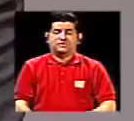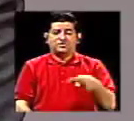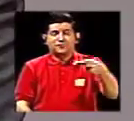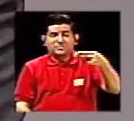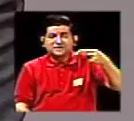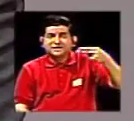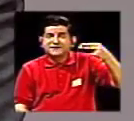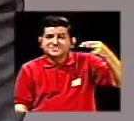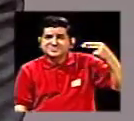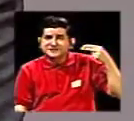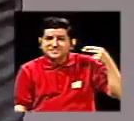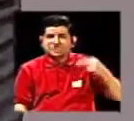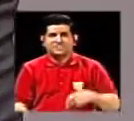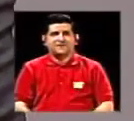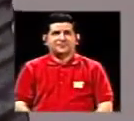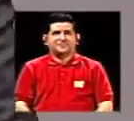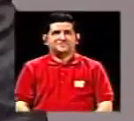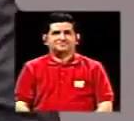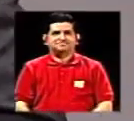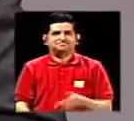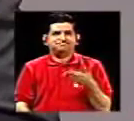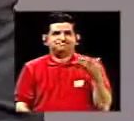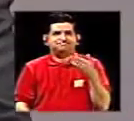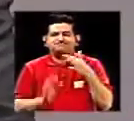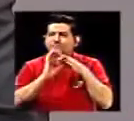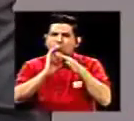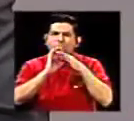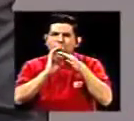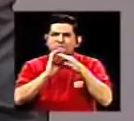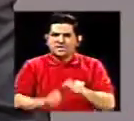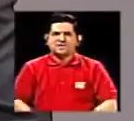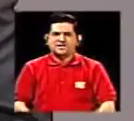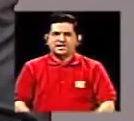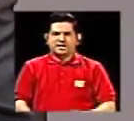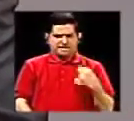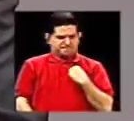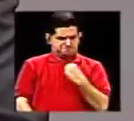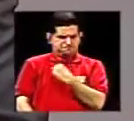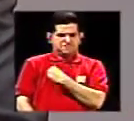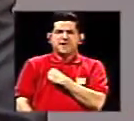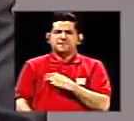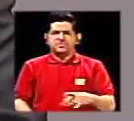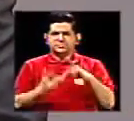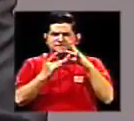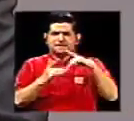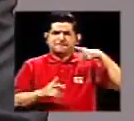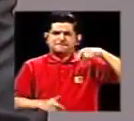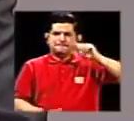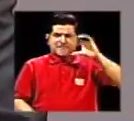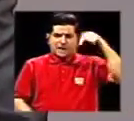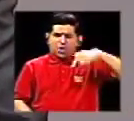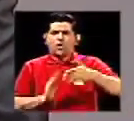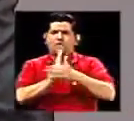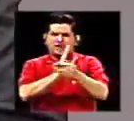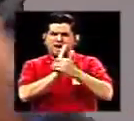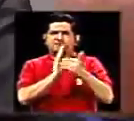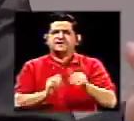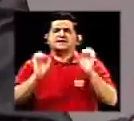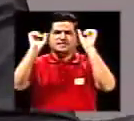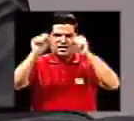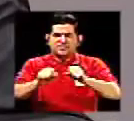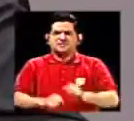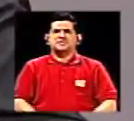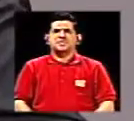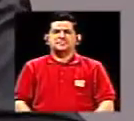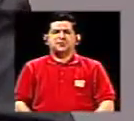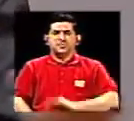historia, digamos, muy ligada a militantes, fundamentalmente PAC, hoy tener la capacidad de abrir las